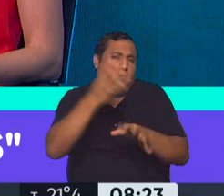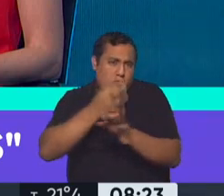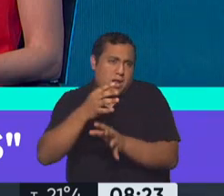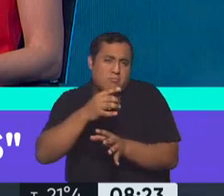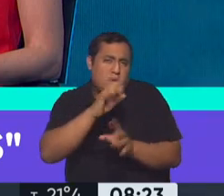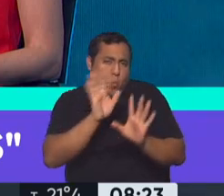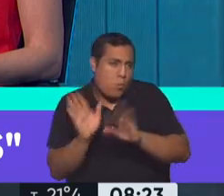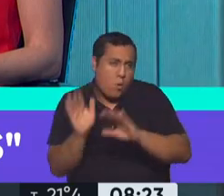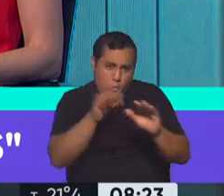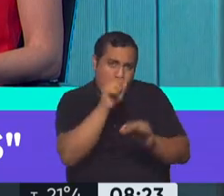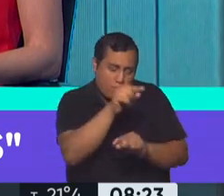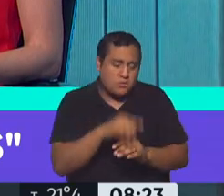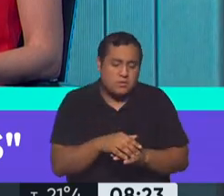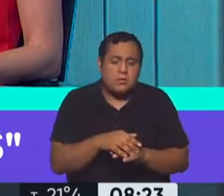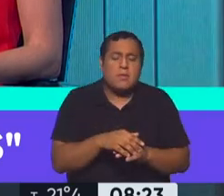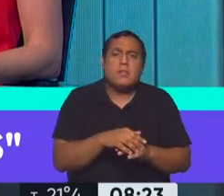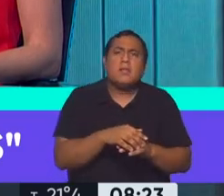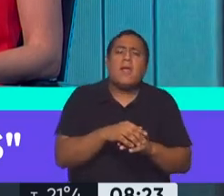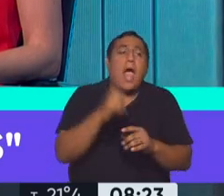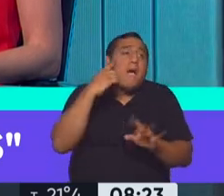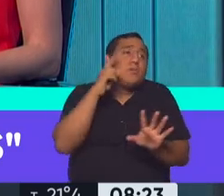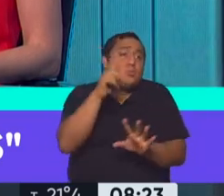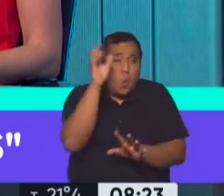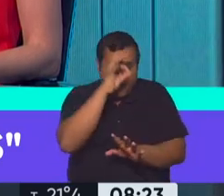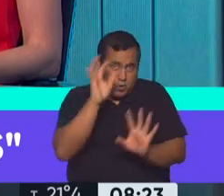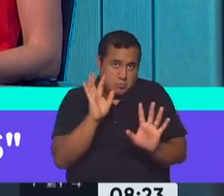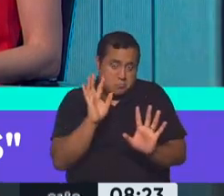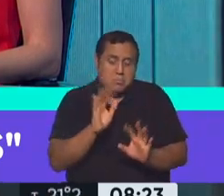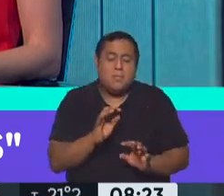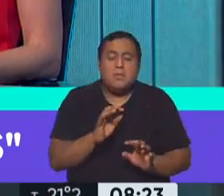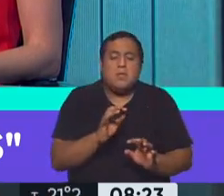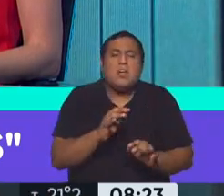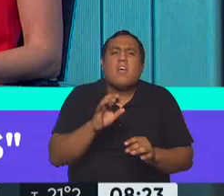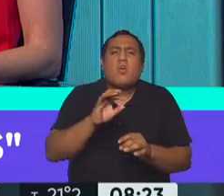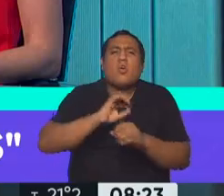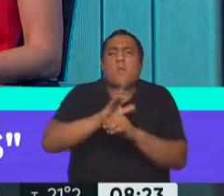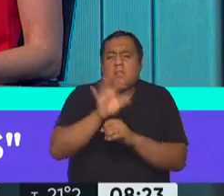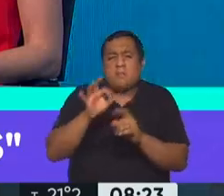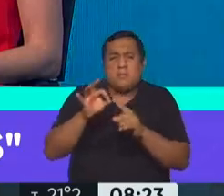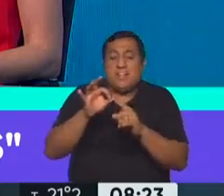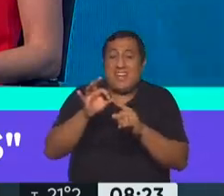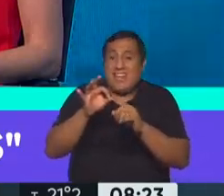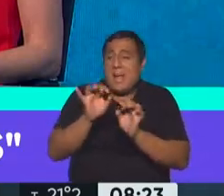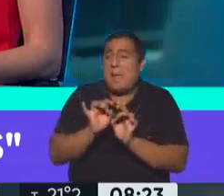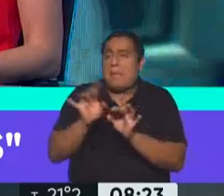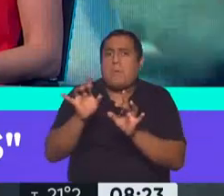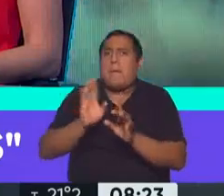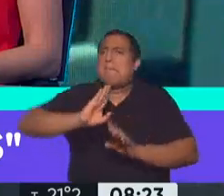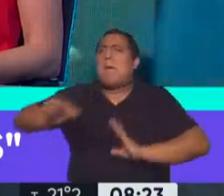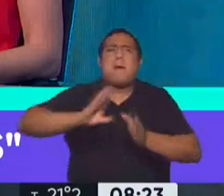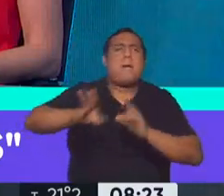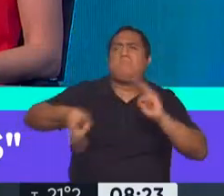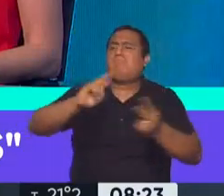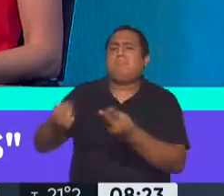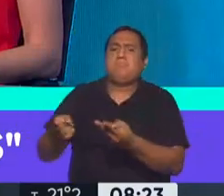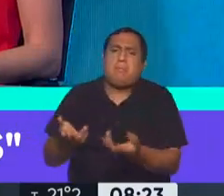dar tu opinión acerca de que el Luis no le sirve matarnos hay en